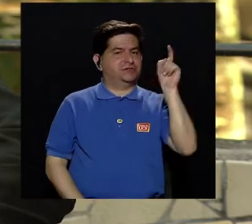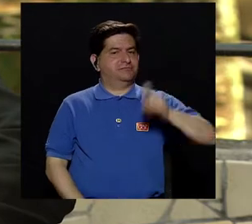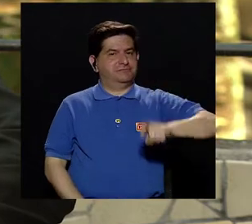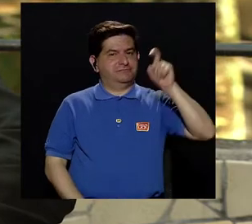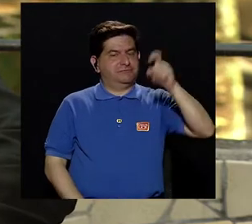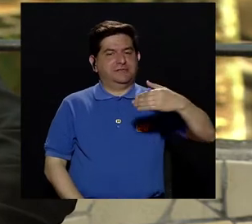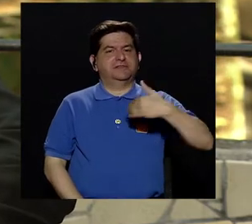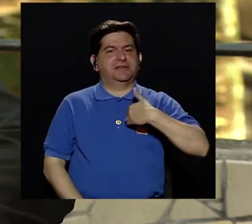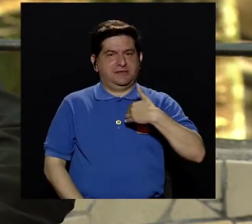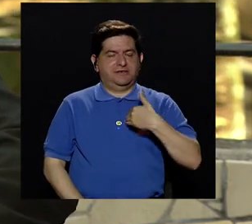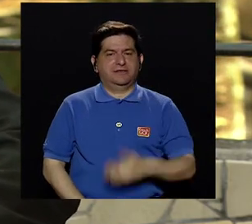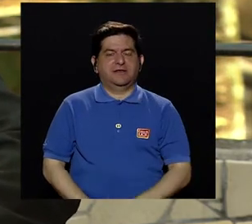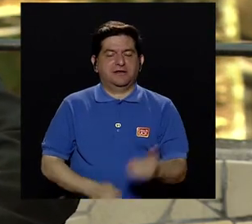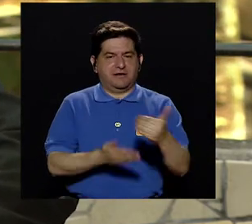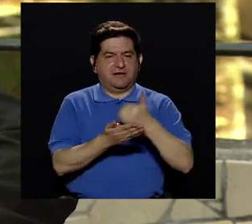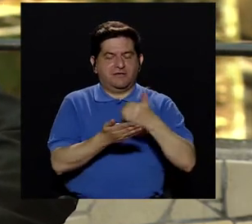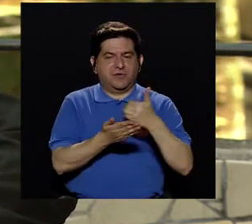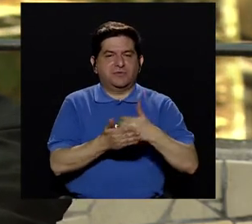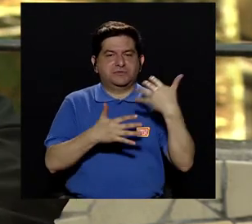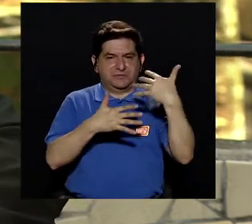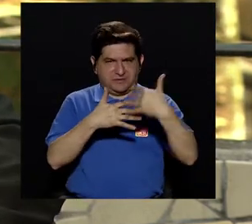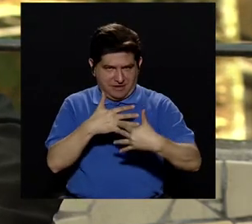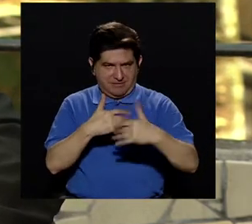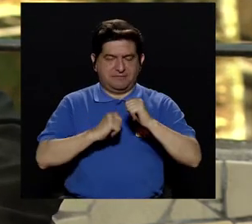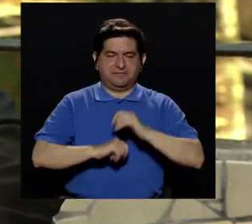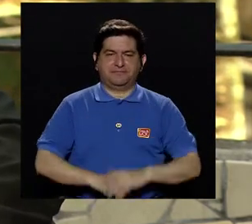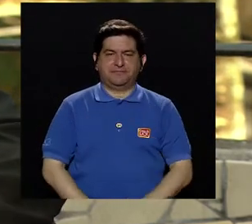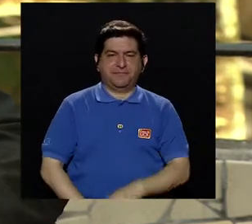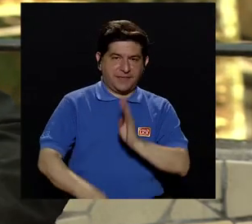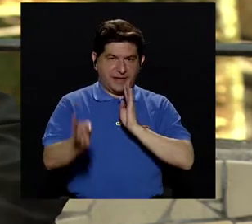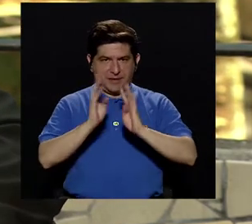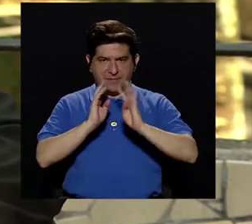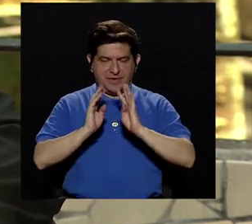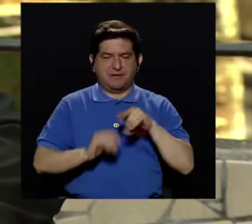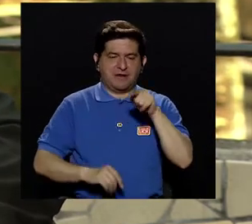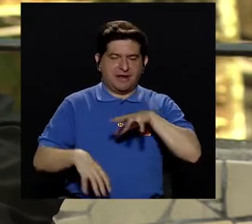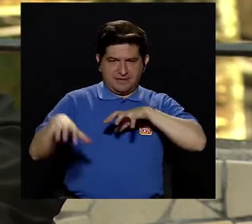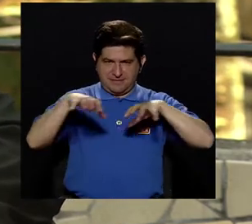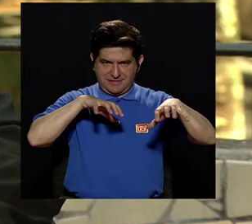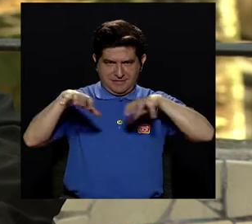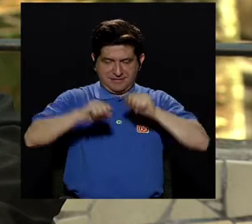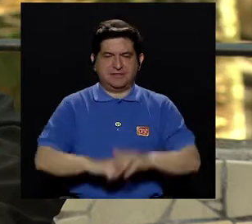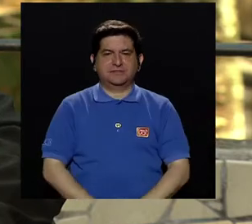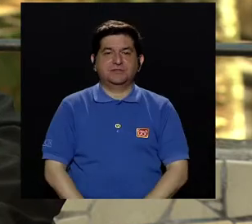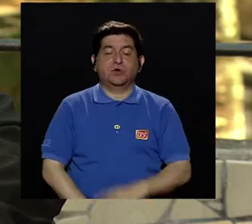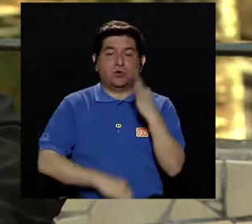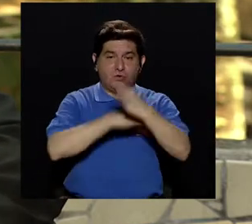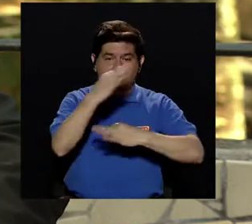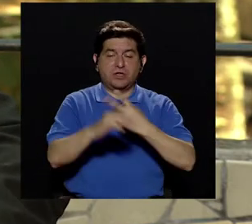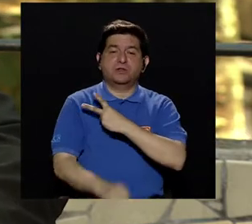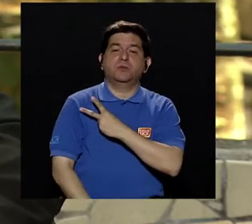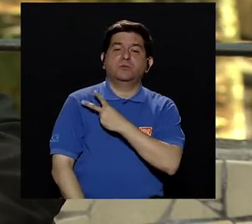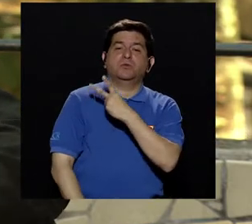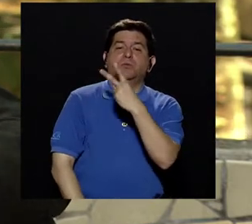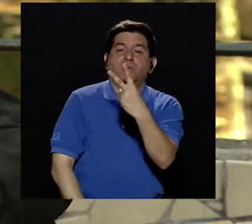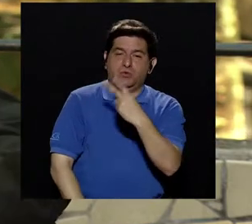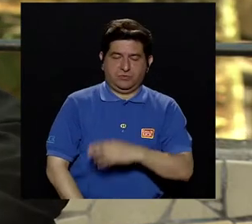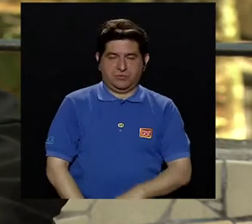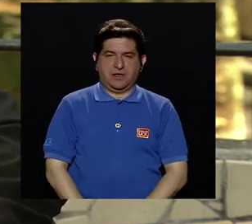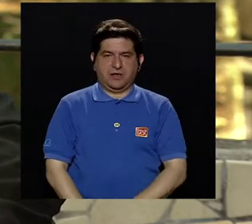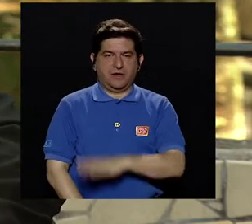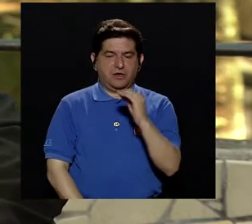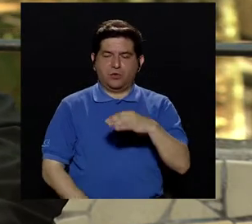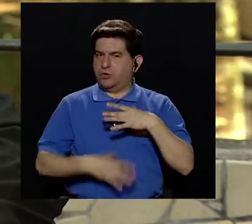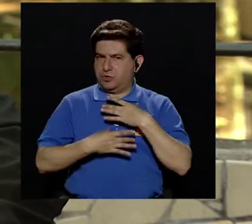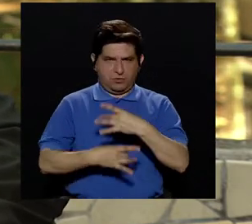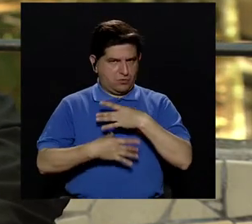es indispensable contar con este recurso. Bueno, y para hablar de este acto que es voluntarioso y